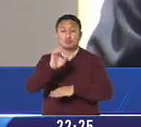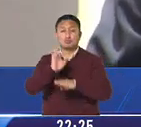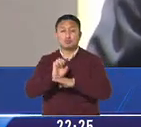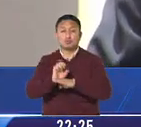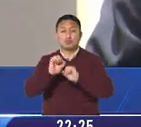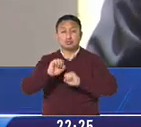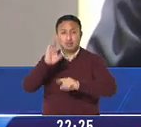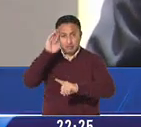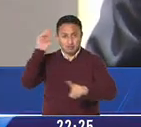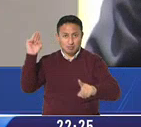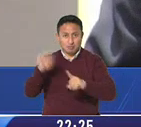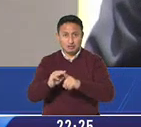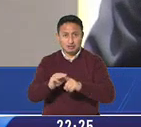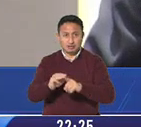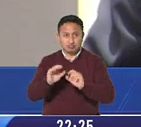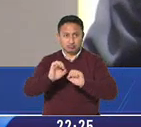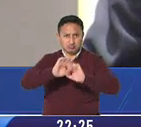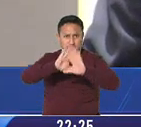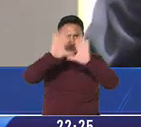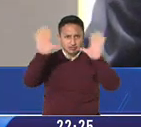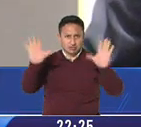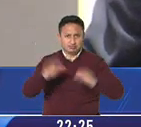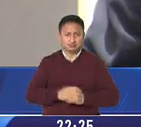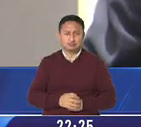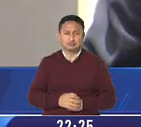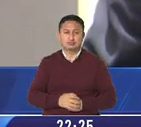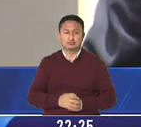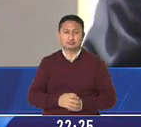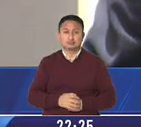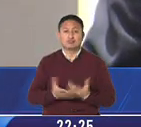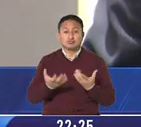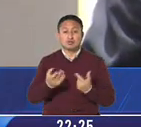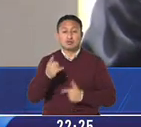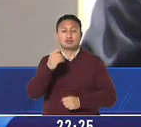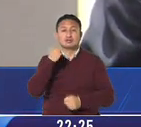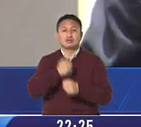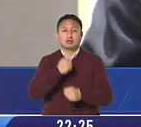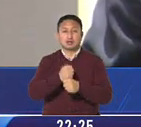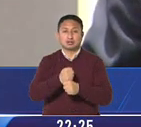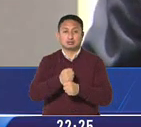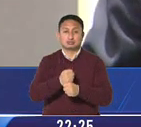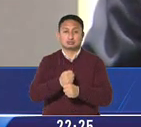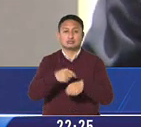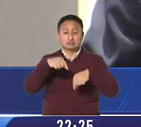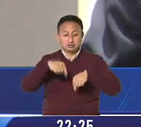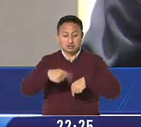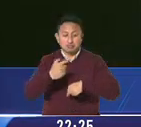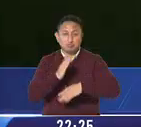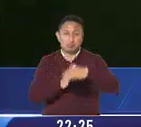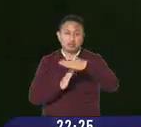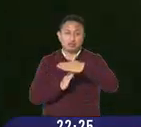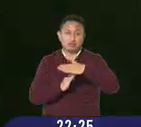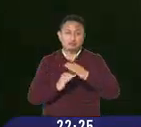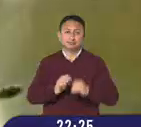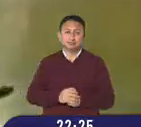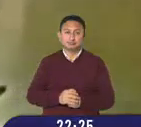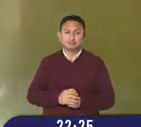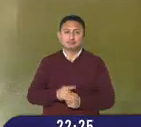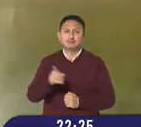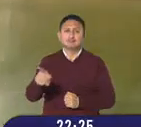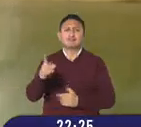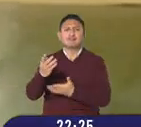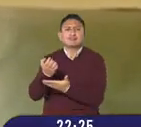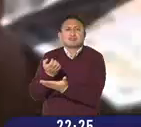les dio un mensaje muy claro. Queremos trabajar y queremos paz. En cuanto a temas